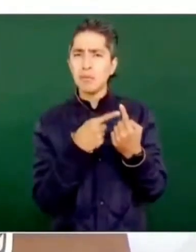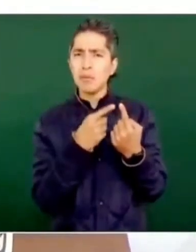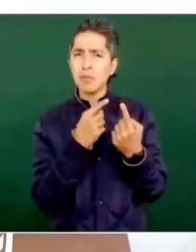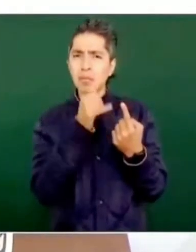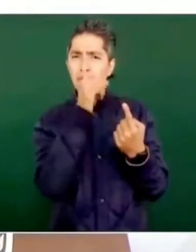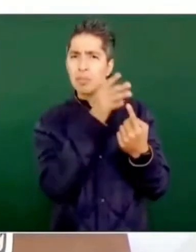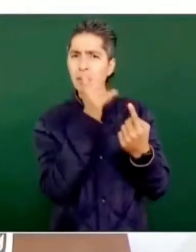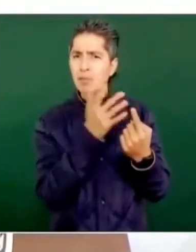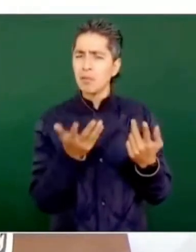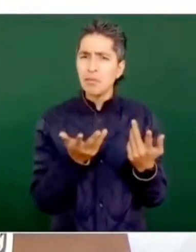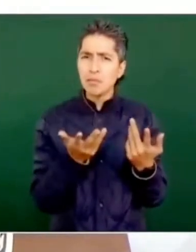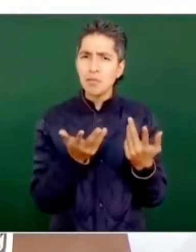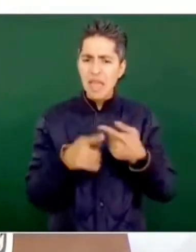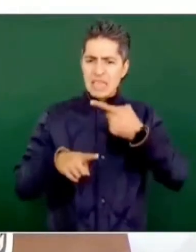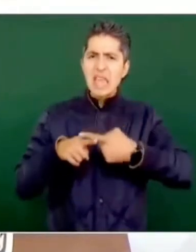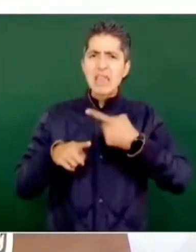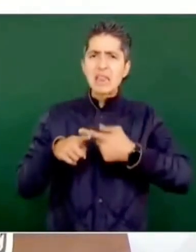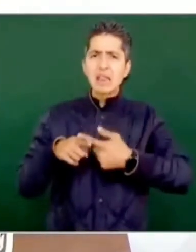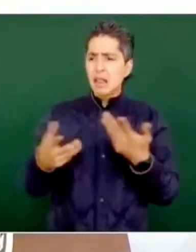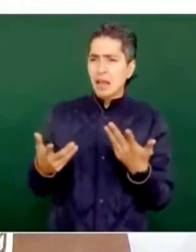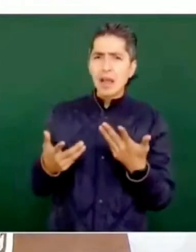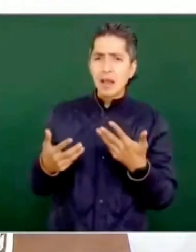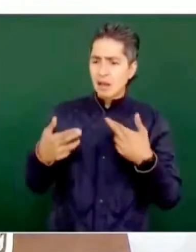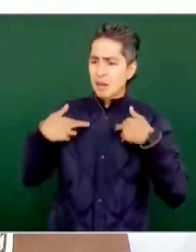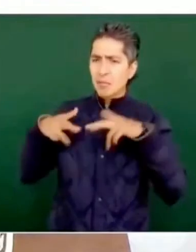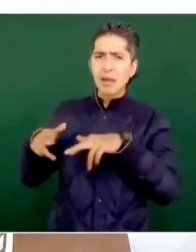Ahora sí que ¿de parte de quién?